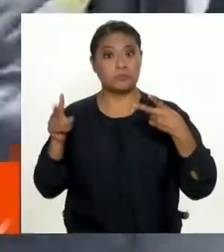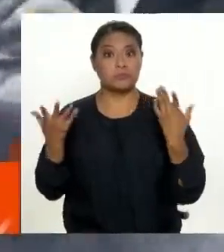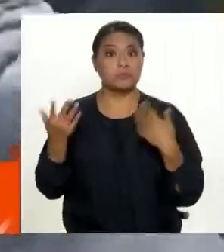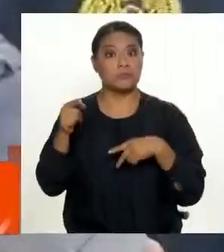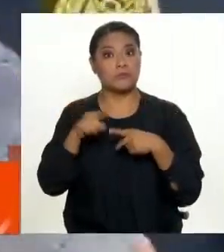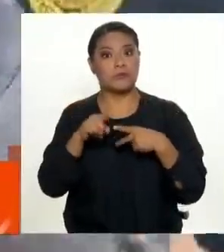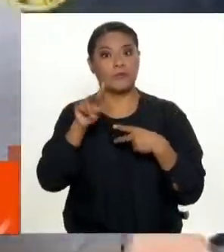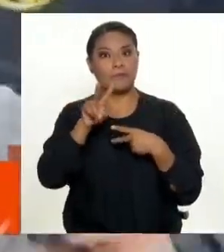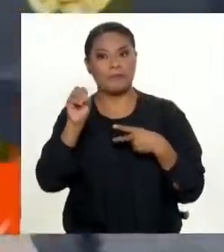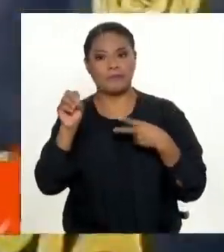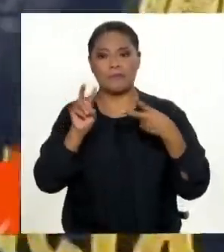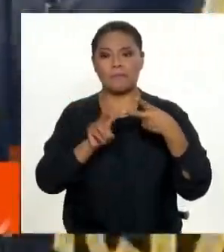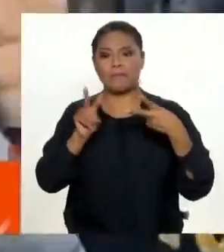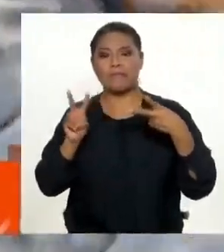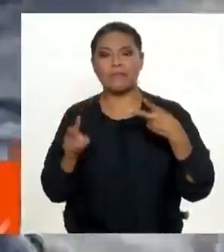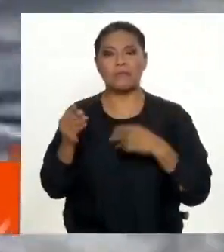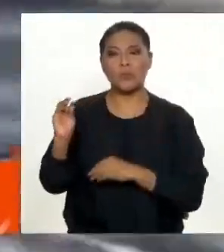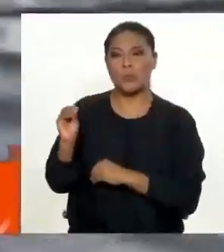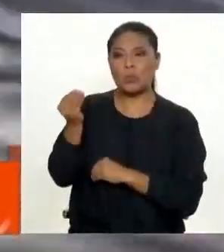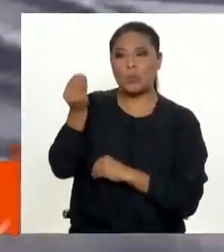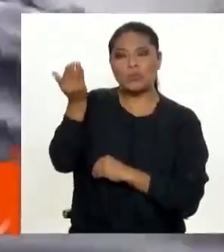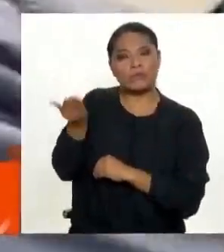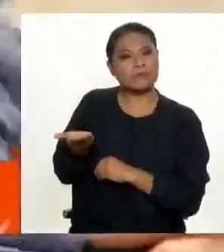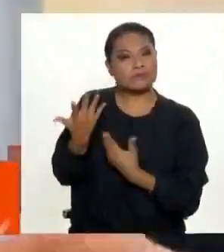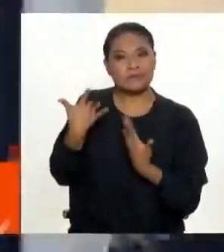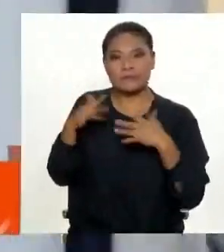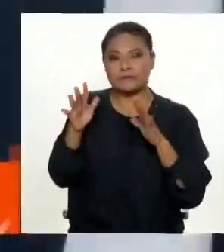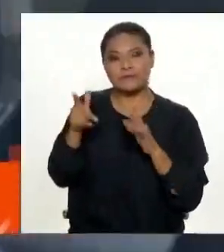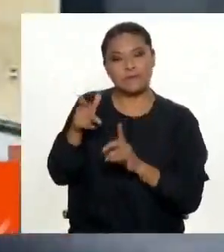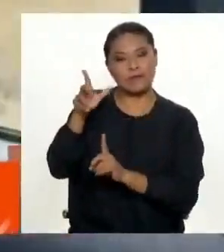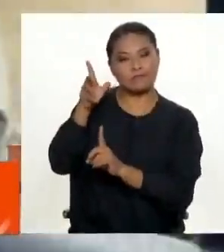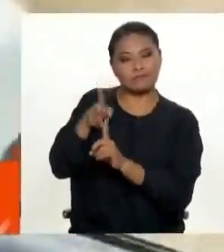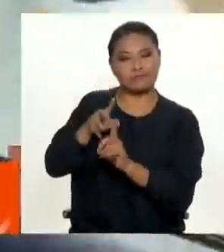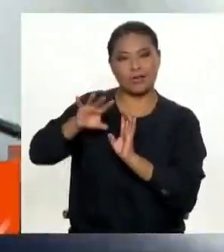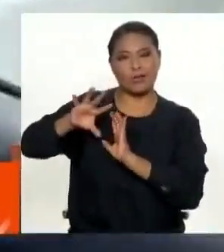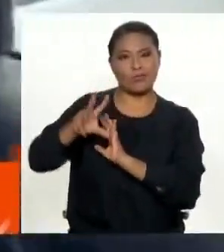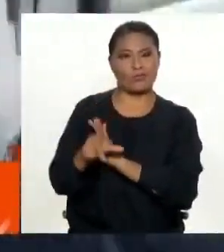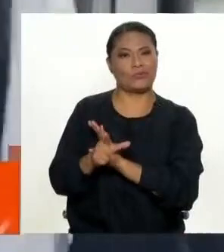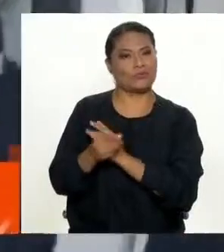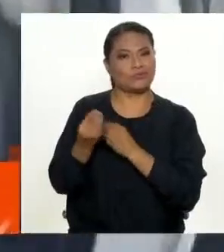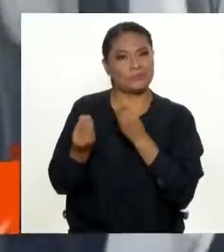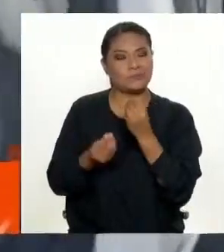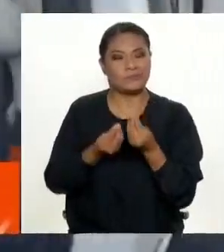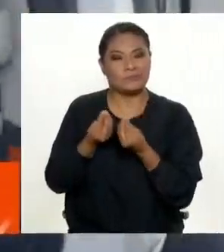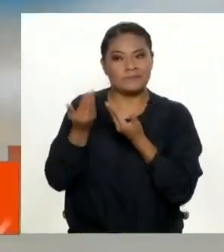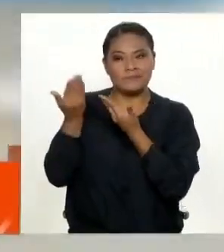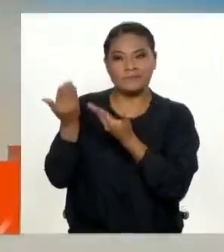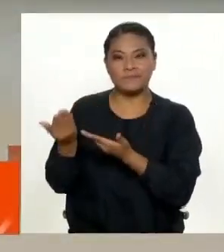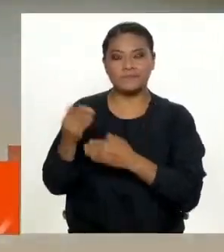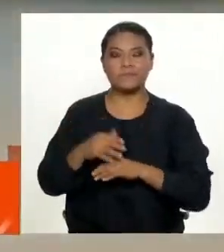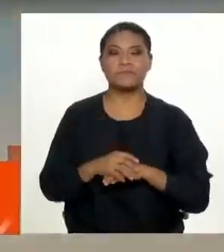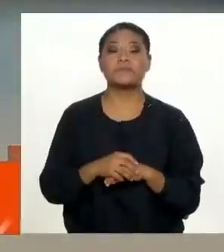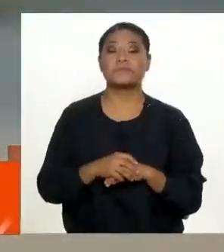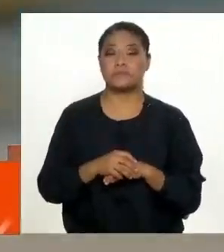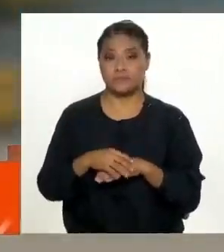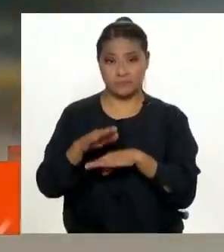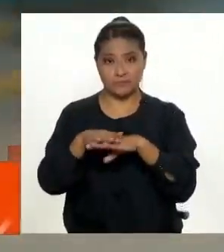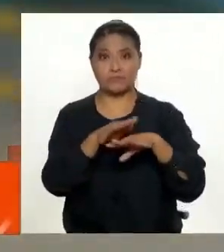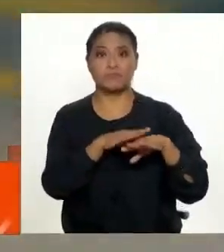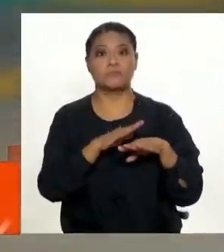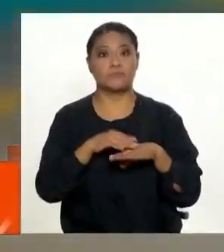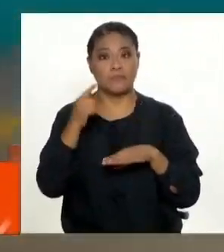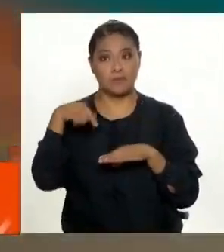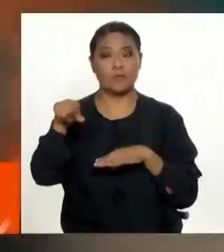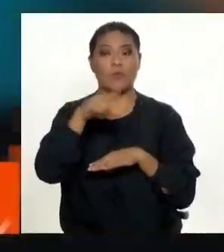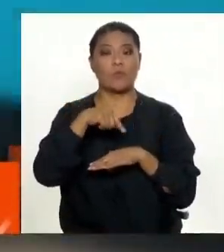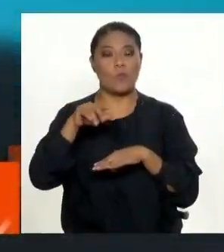22 añitos, ahí los tenemos en pantalla, tan jóvenes y metidos en estos casos criminales. El enfrentamiento a disparos dejó a un